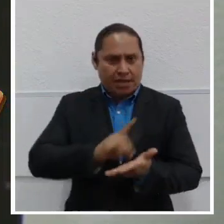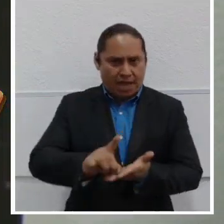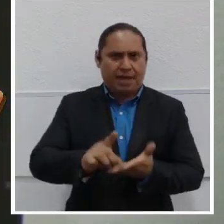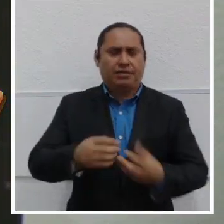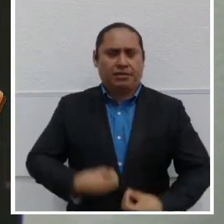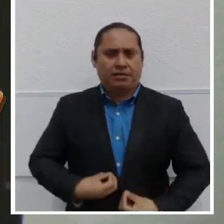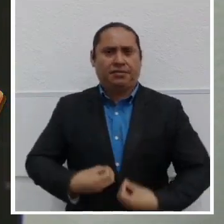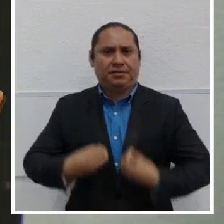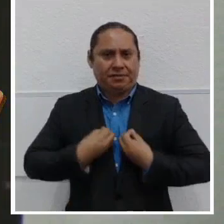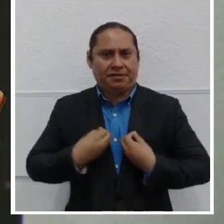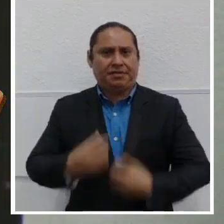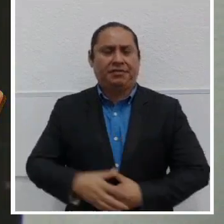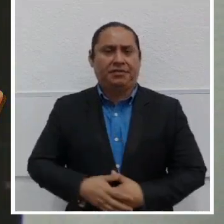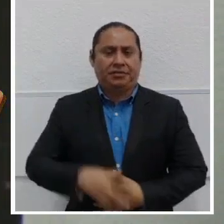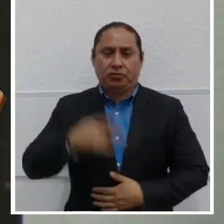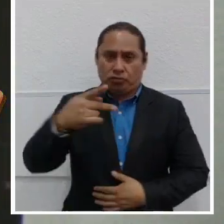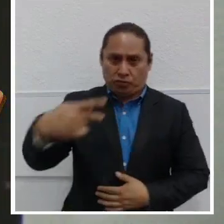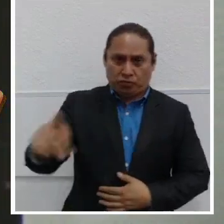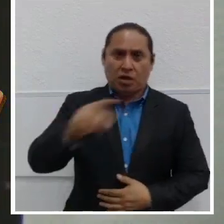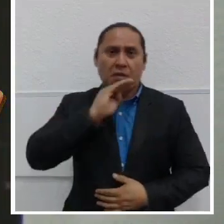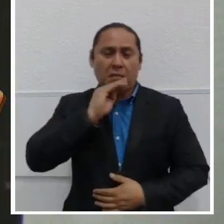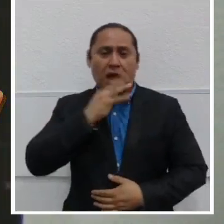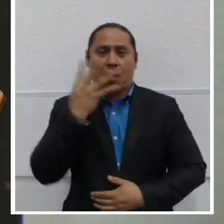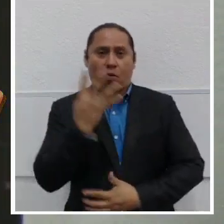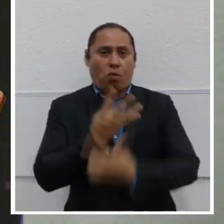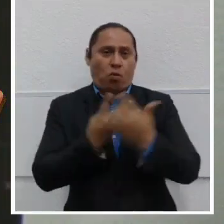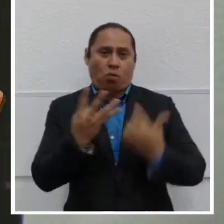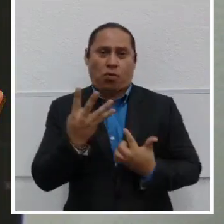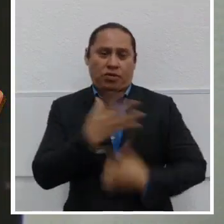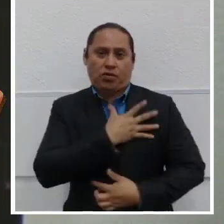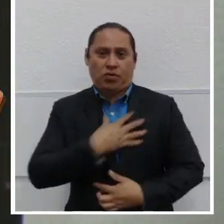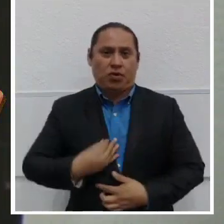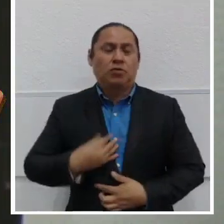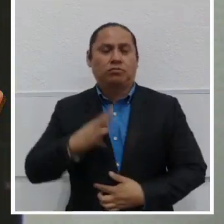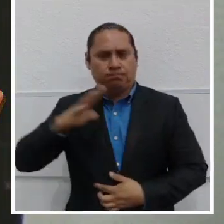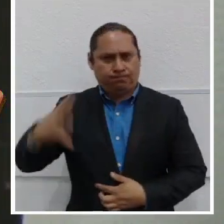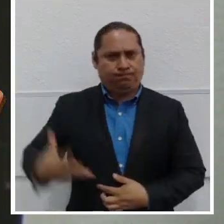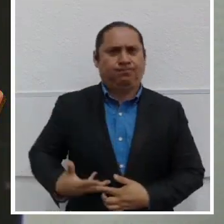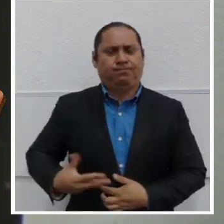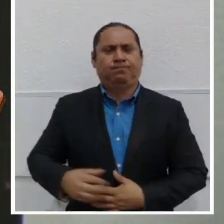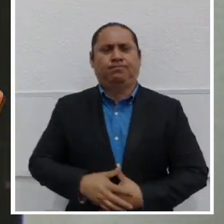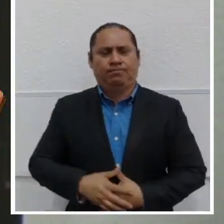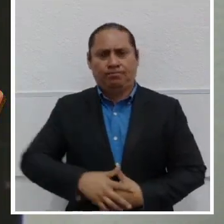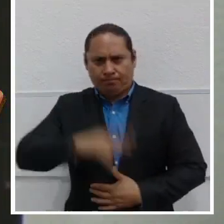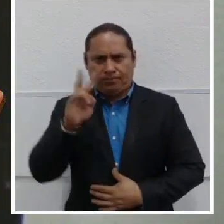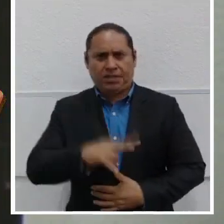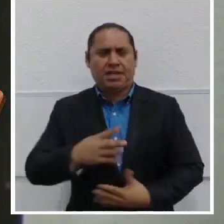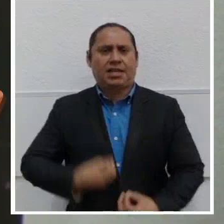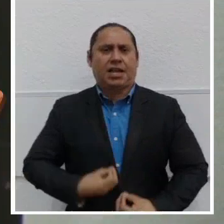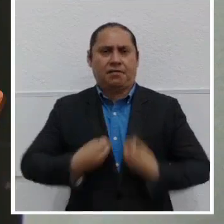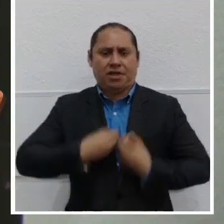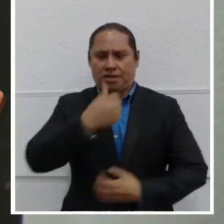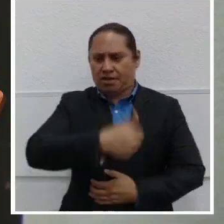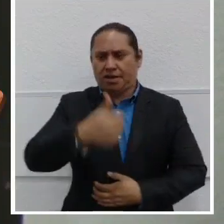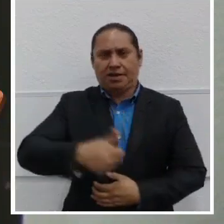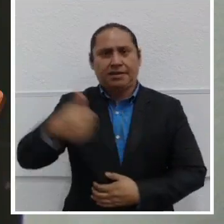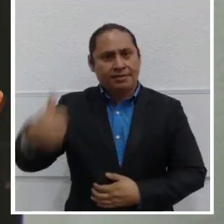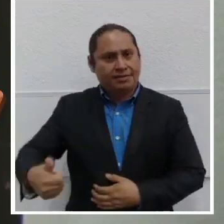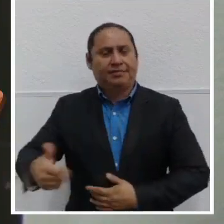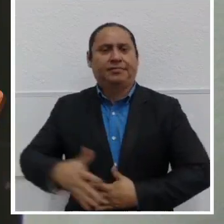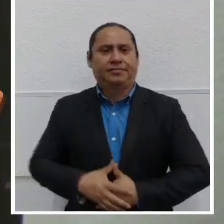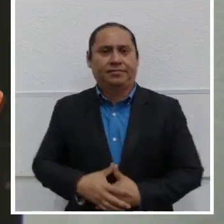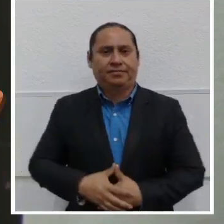a la vida yo como madre de cuatro hijos me siento orgulloso y orgullosa de la vida de cada uno de ellos